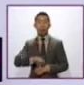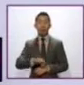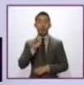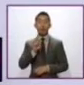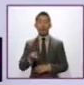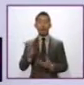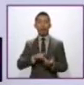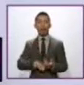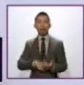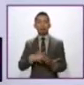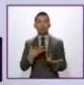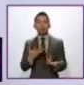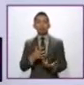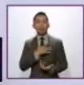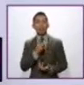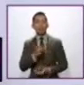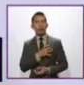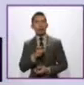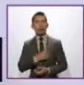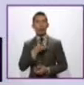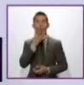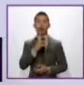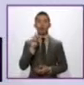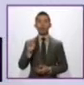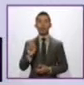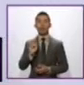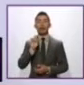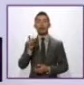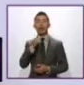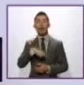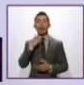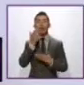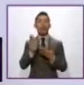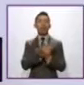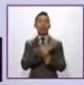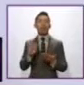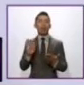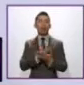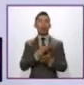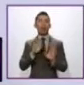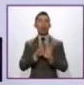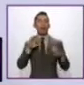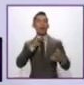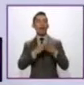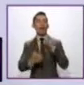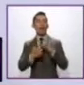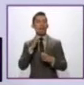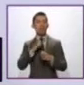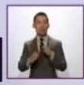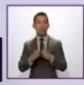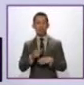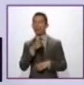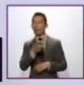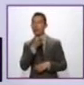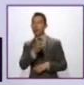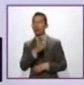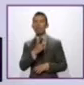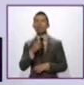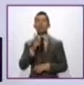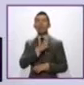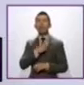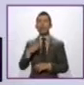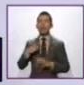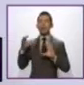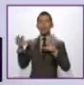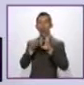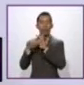sentimientos y emociones de miedo. La 4T nos quiere dividir y quiere que seamos enemigos. Por eso es momento de unirnos, por la